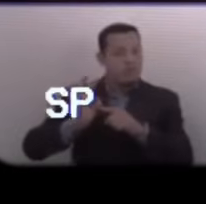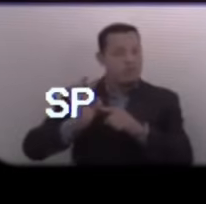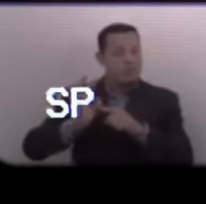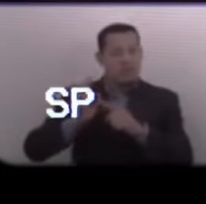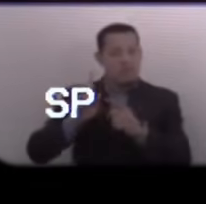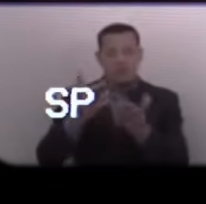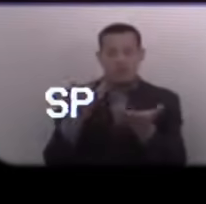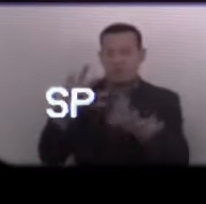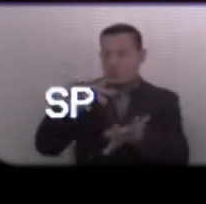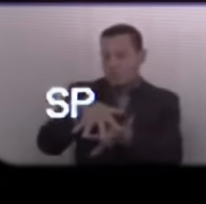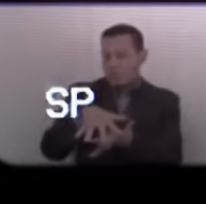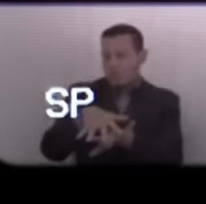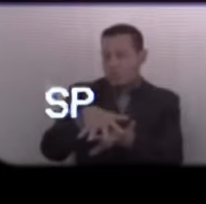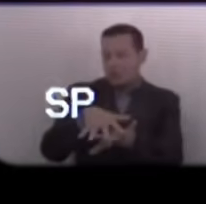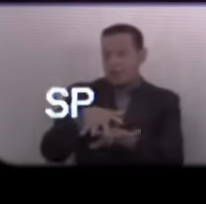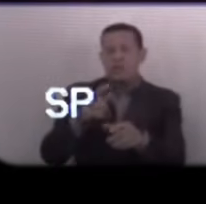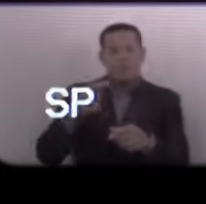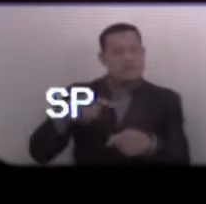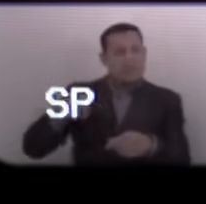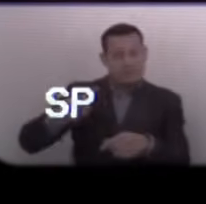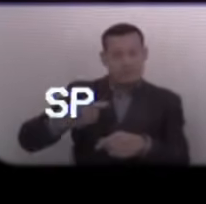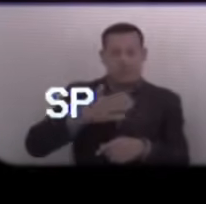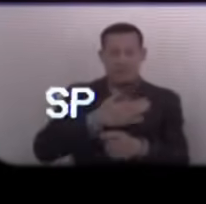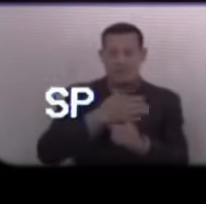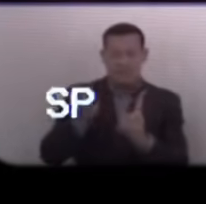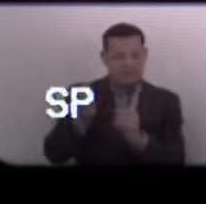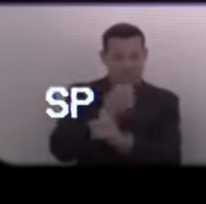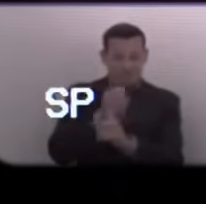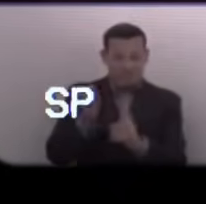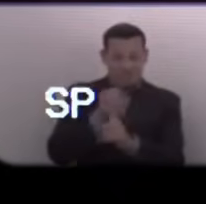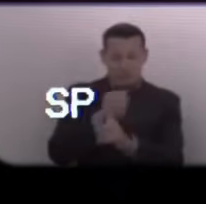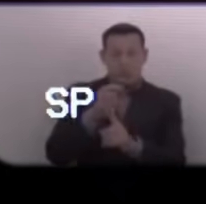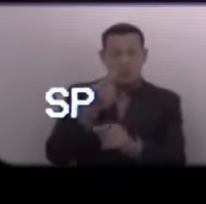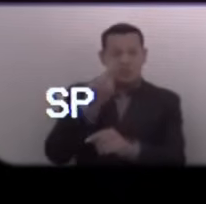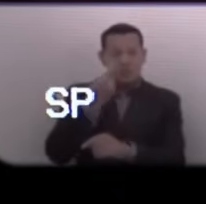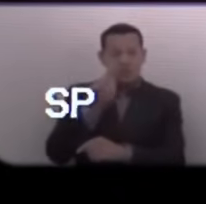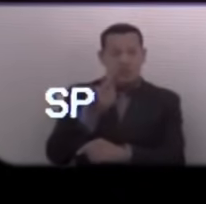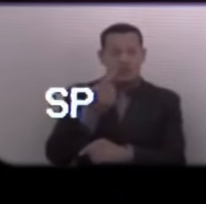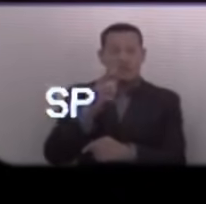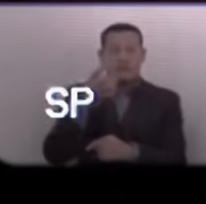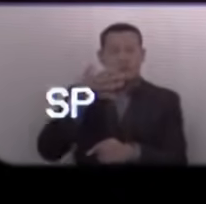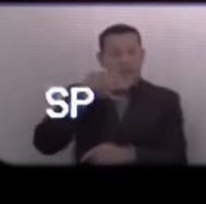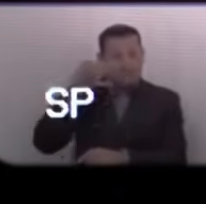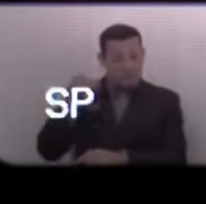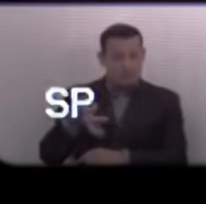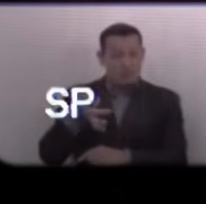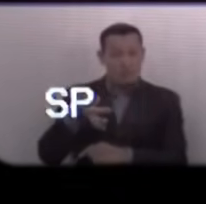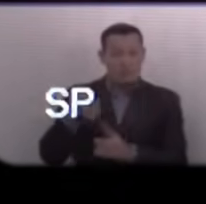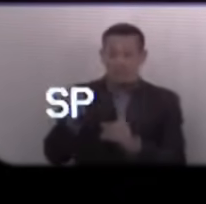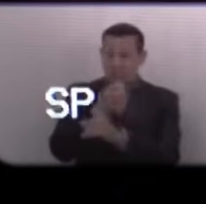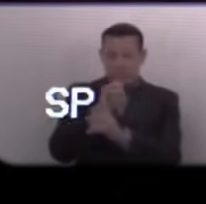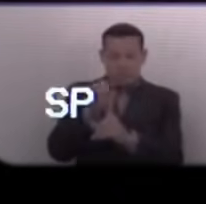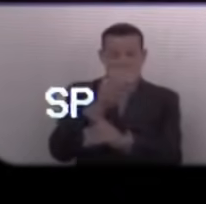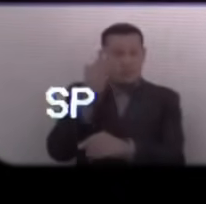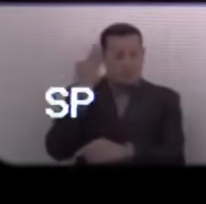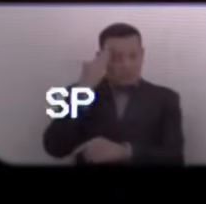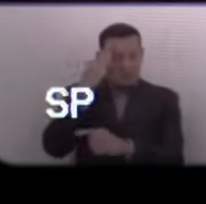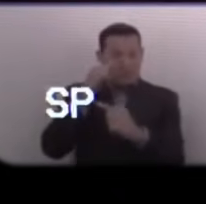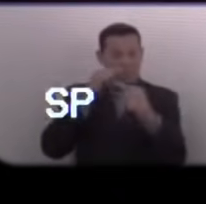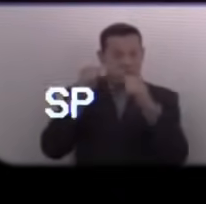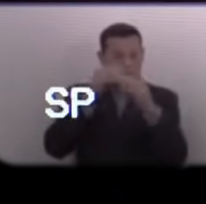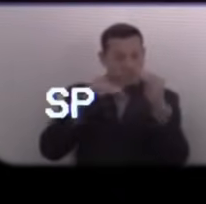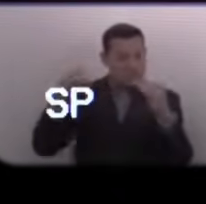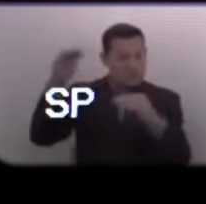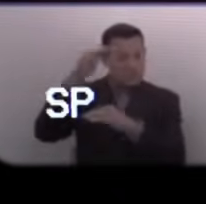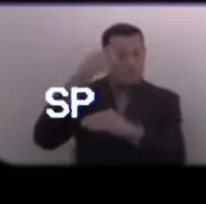de aplicar. Si han habido abusos y que los han habido, deben saber las autoridades que los